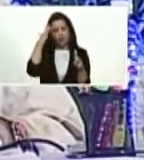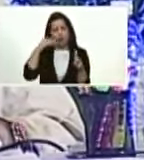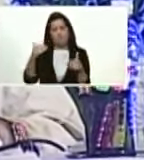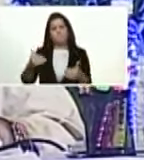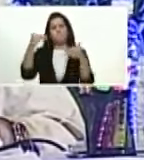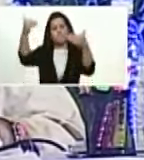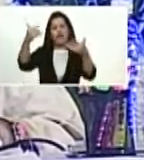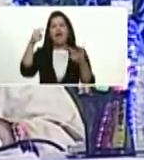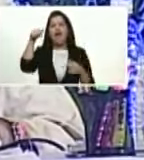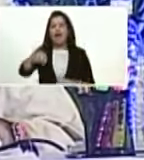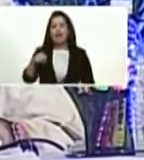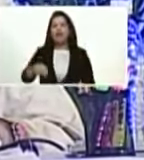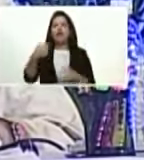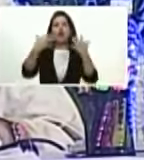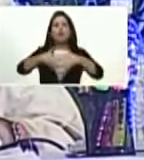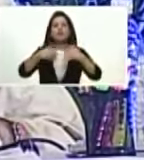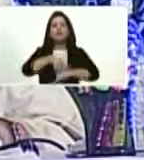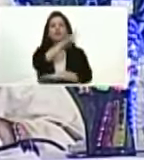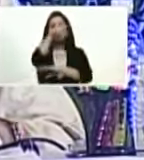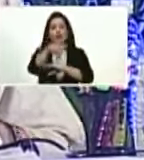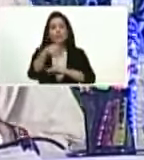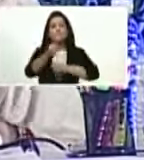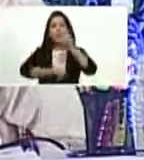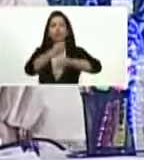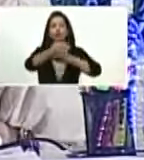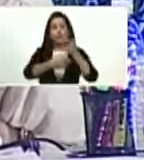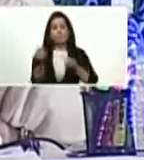Esta Corporación Nacional Productiva es